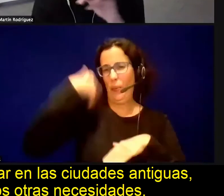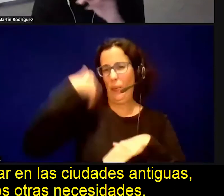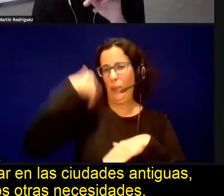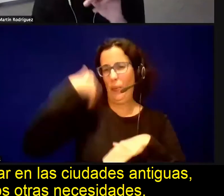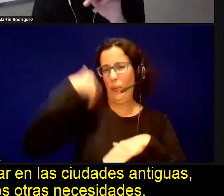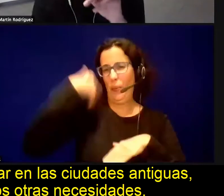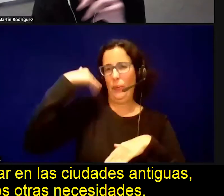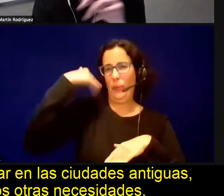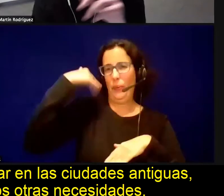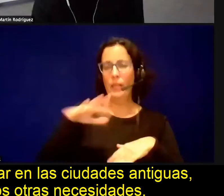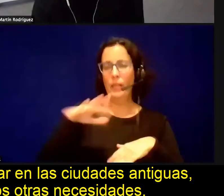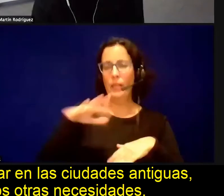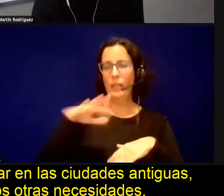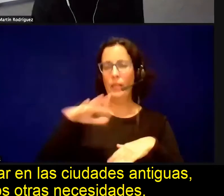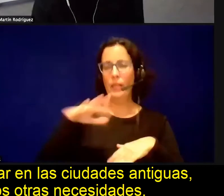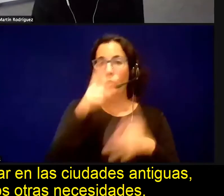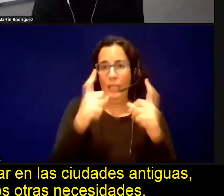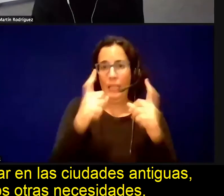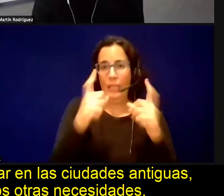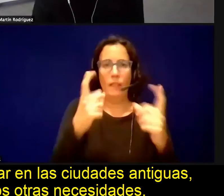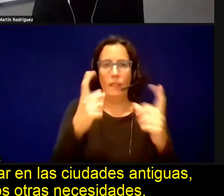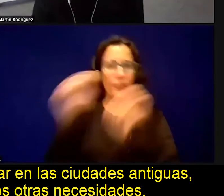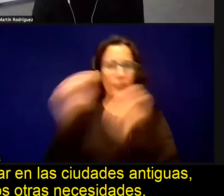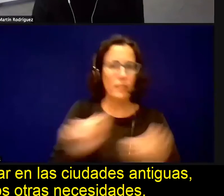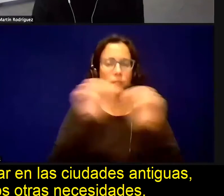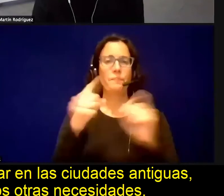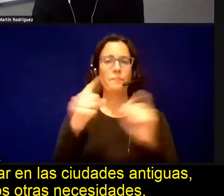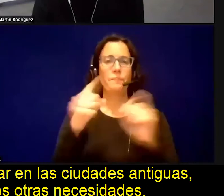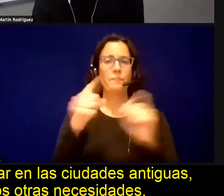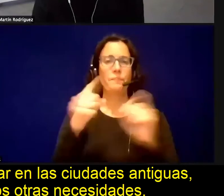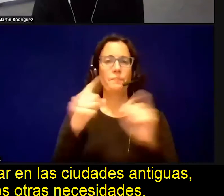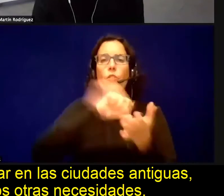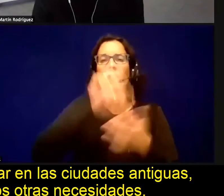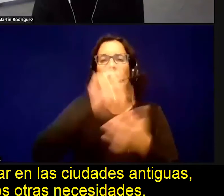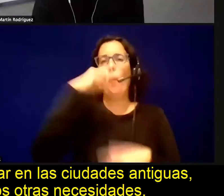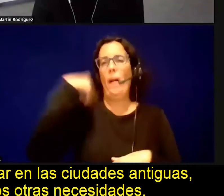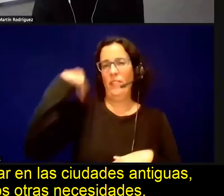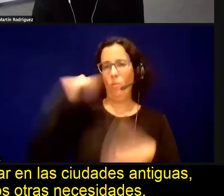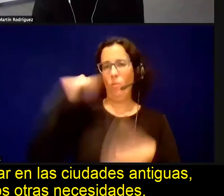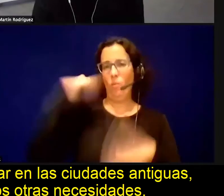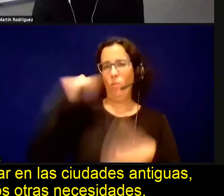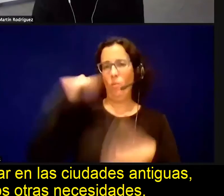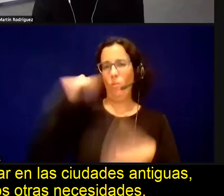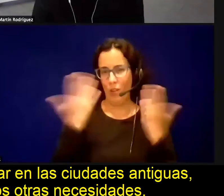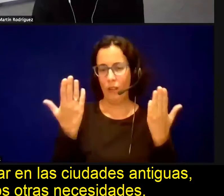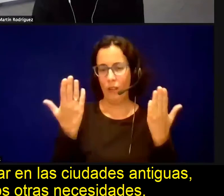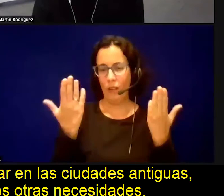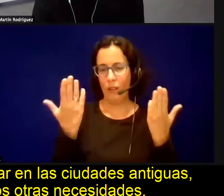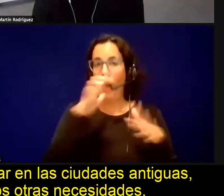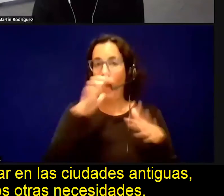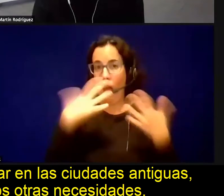necesidad defensiva, la necesidad de estar en las ciudades antiguas del medievo, ¿no? Pero bueno, ahora mismo tenemos otras